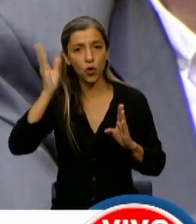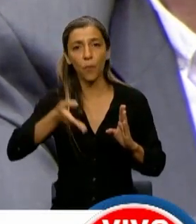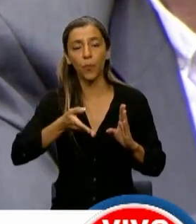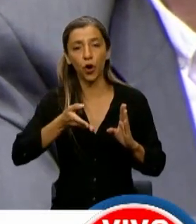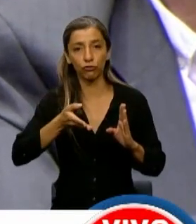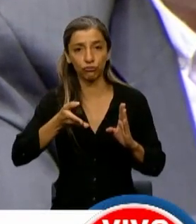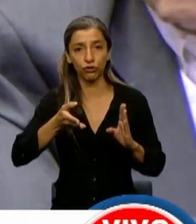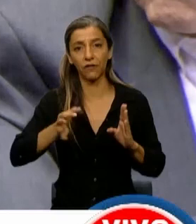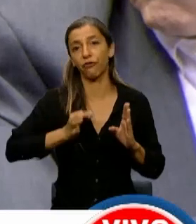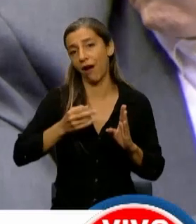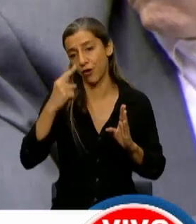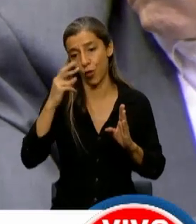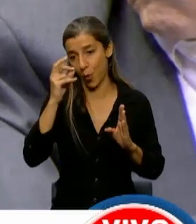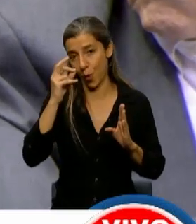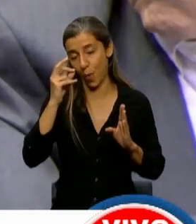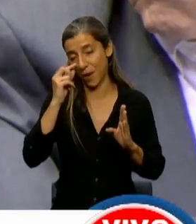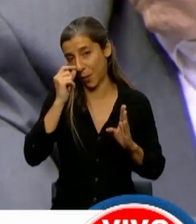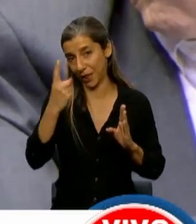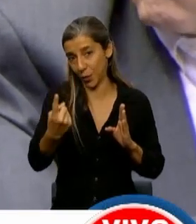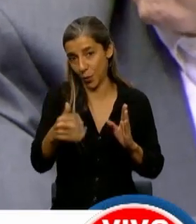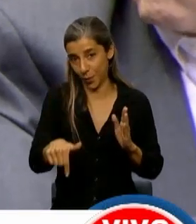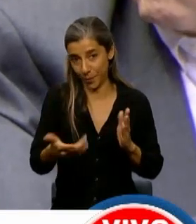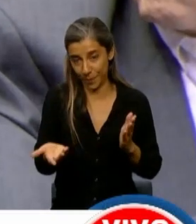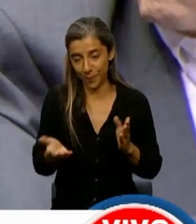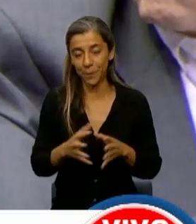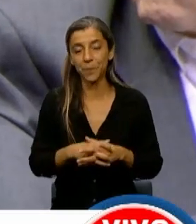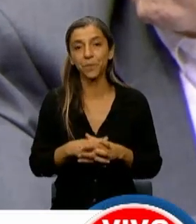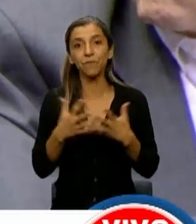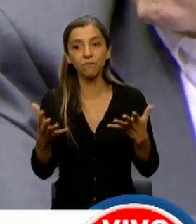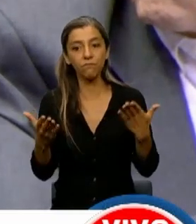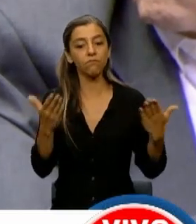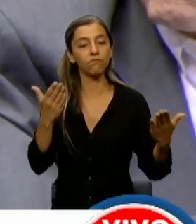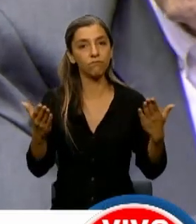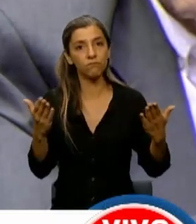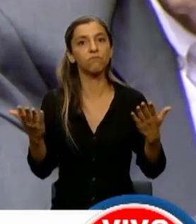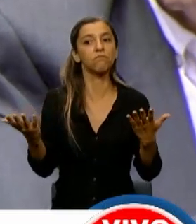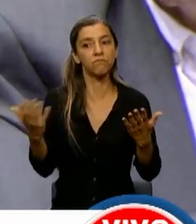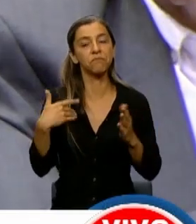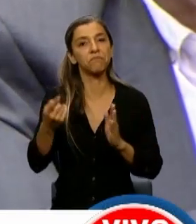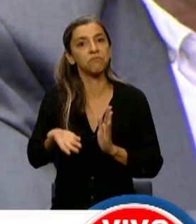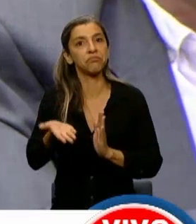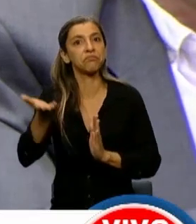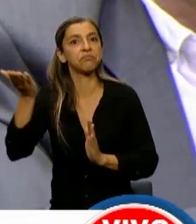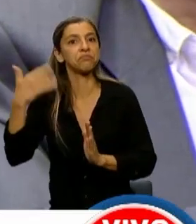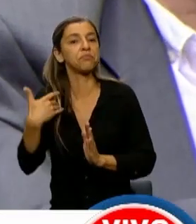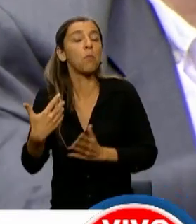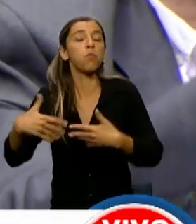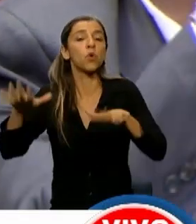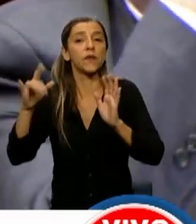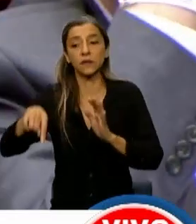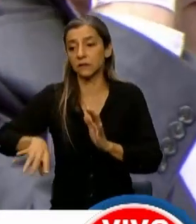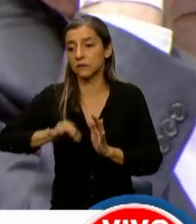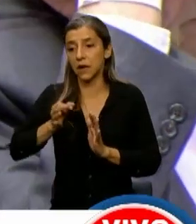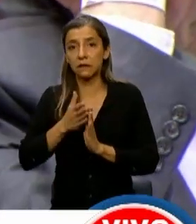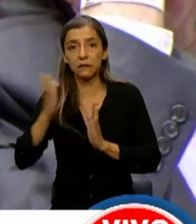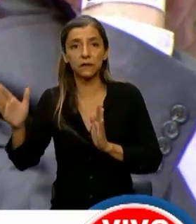10,8% en el año 2021. En consecuencia, vemos de que tal vez en este año